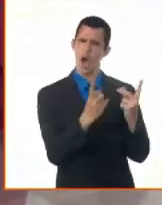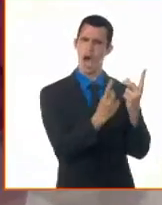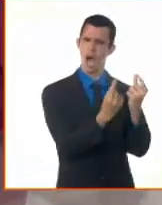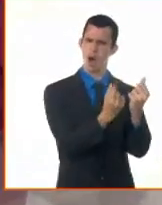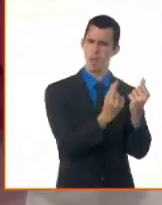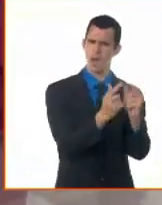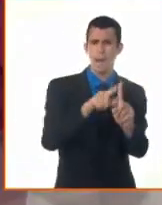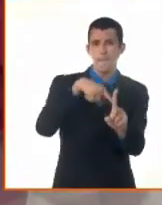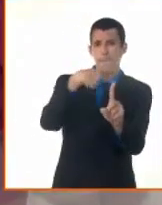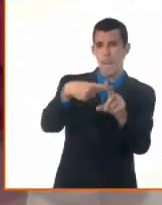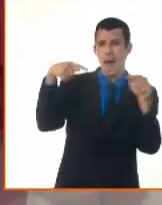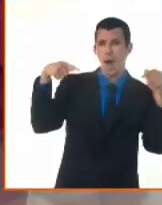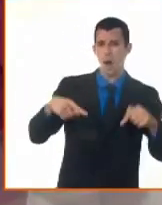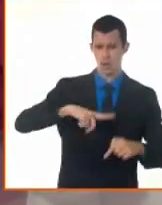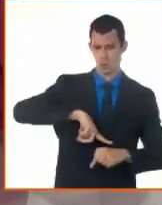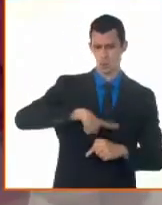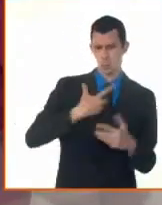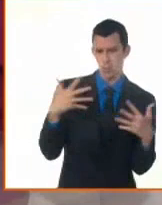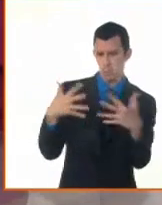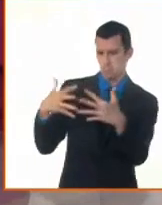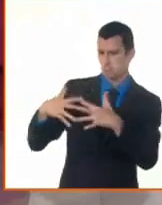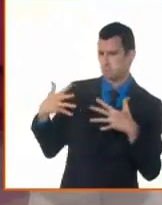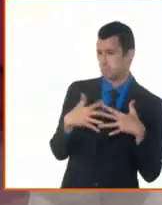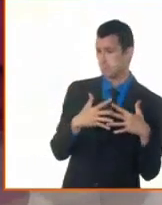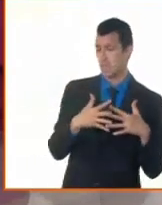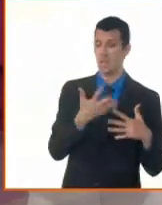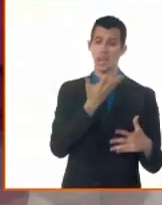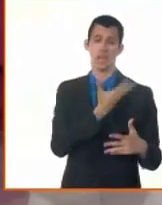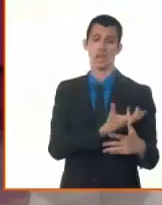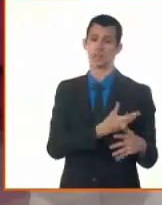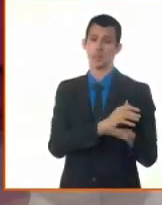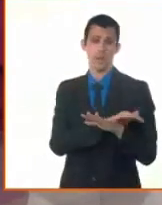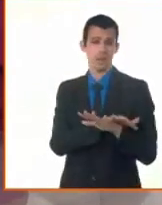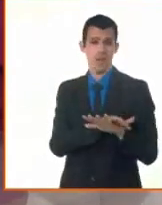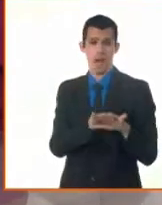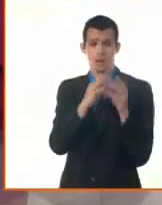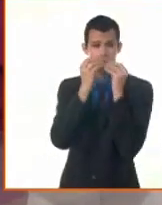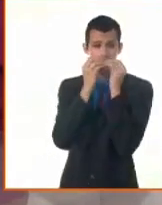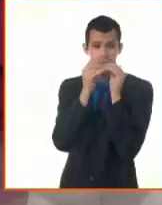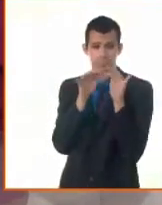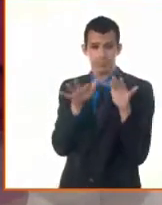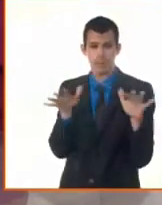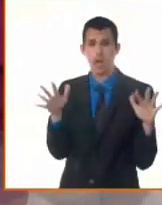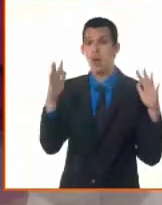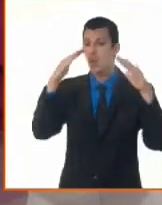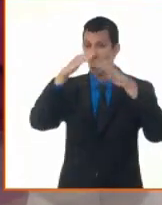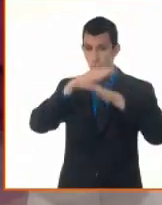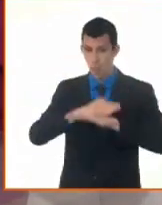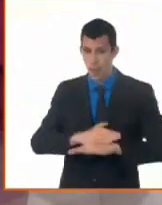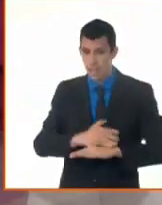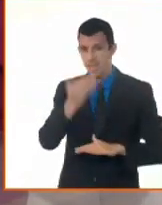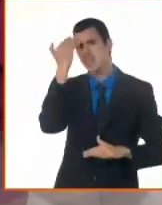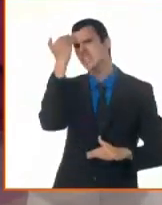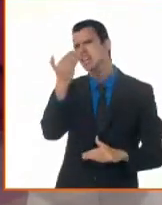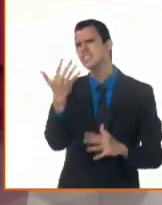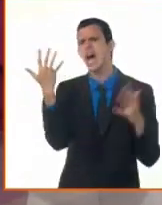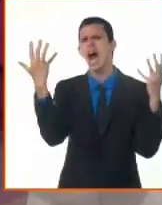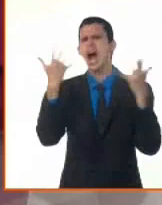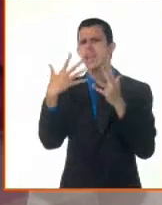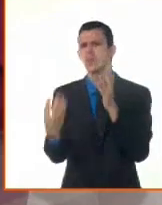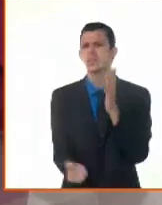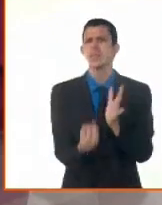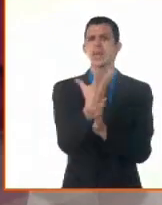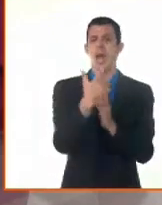de El Líder venezolano Hugo Chávez y de Luis Ignacio Lula da Silva por